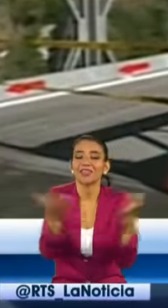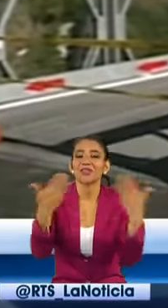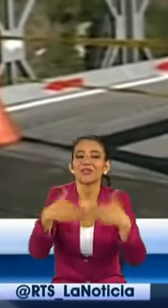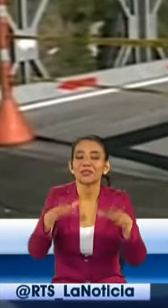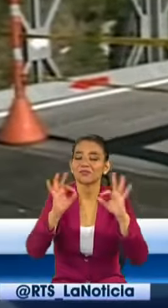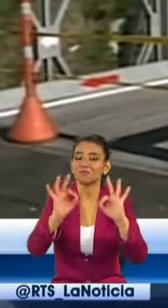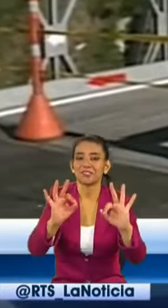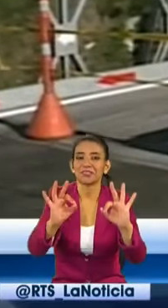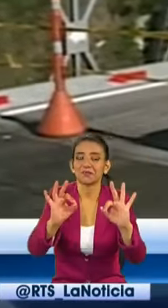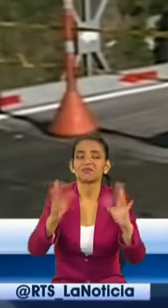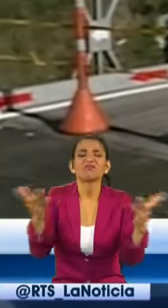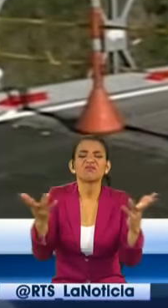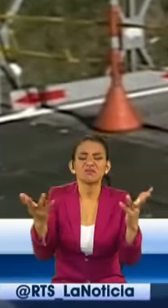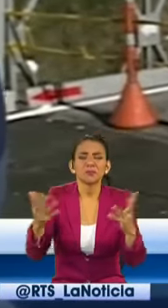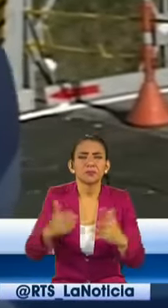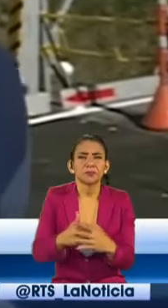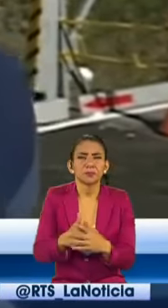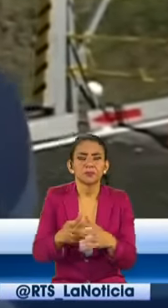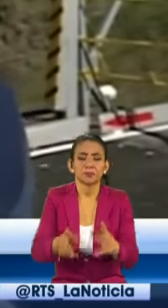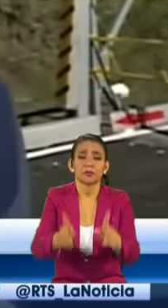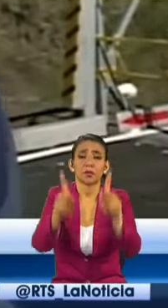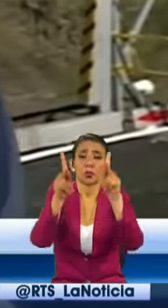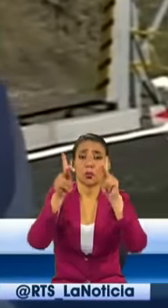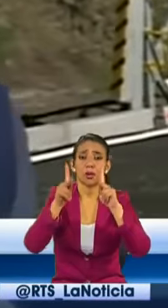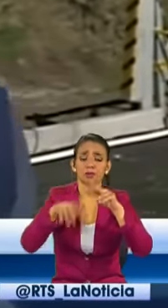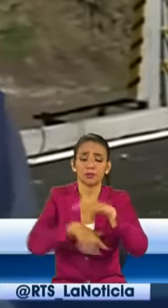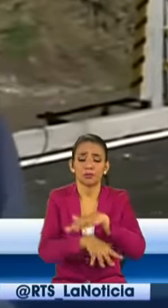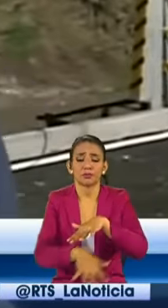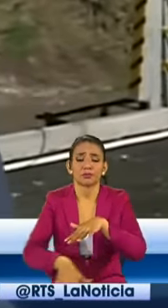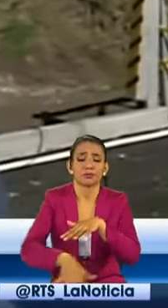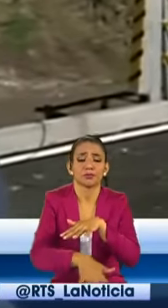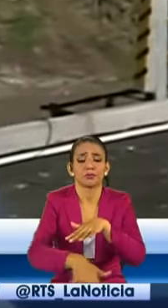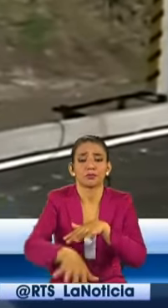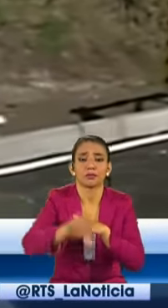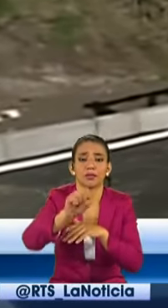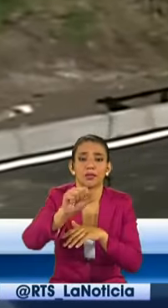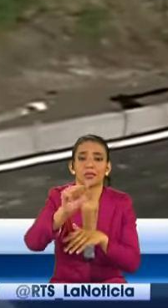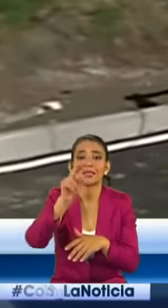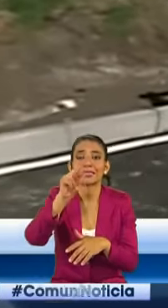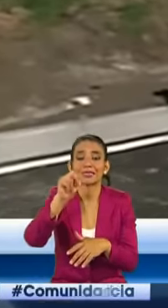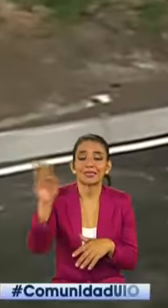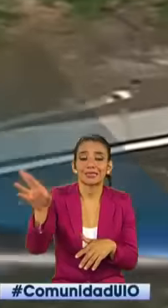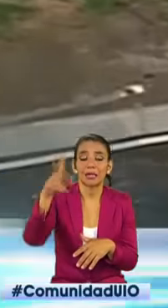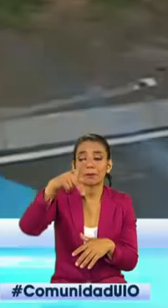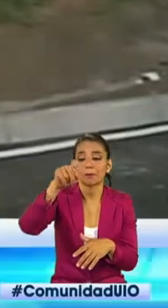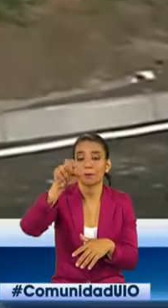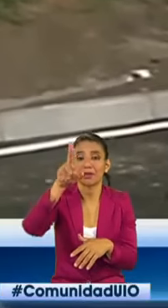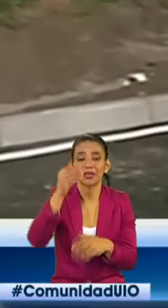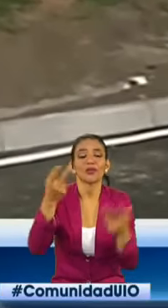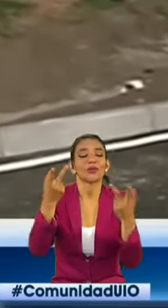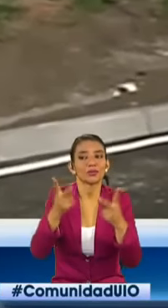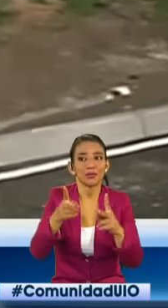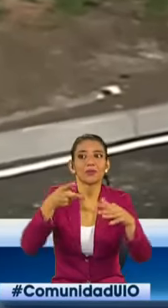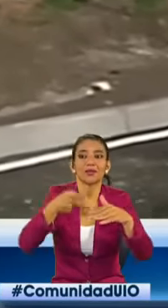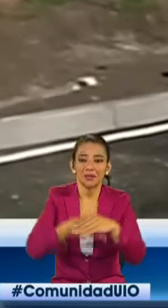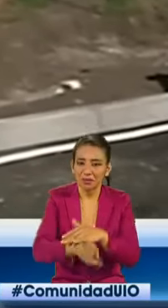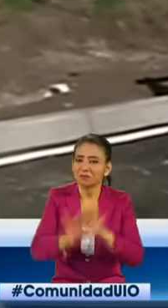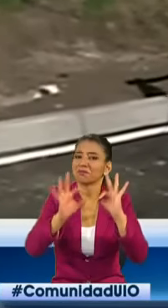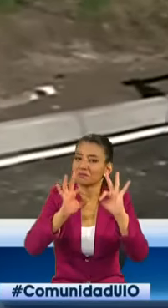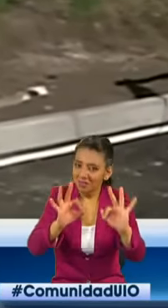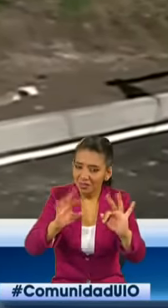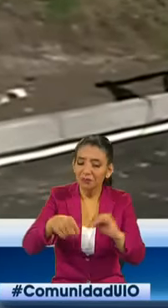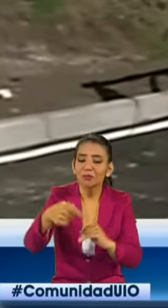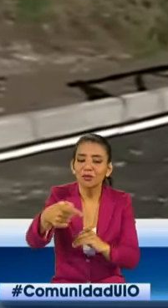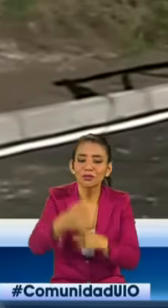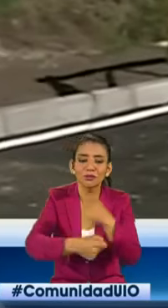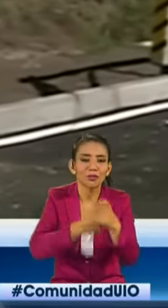tráfico el paso, el puente sobre el río San Pedro, el puente Vaquerizo Moreno, que también será inaugurado los primeros días del